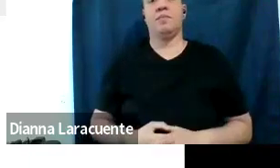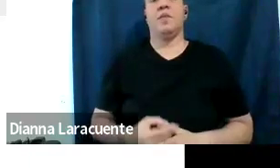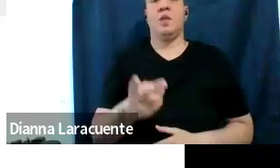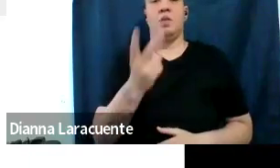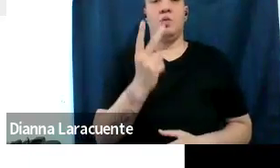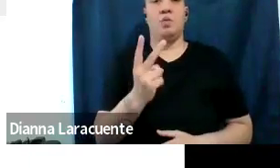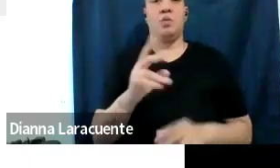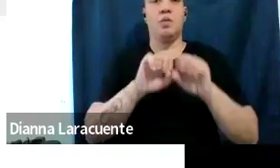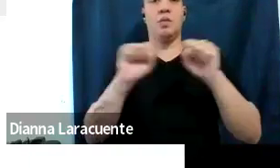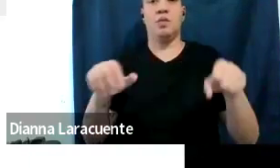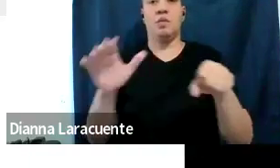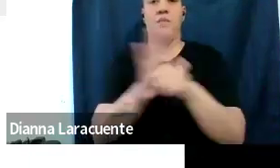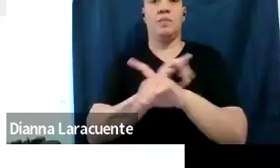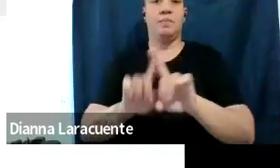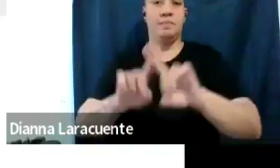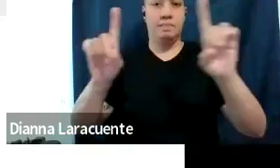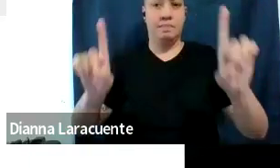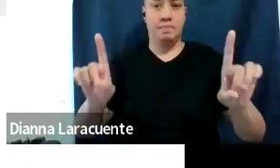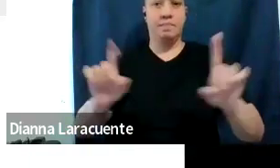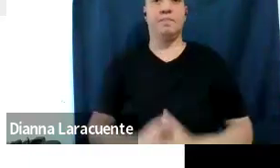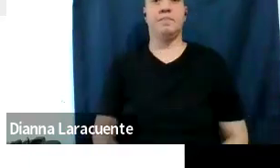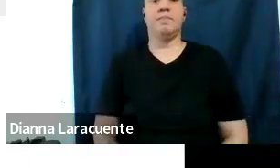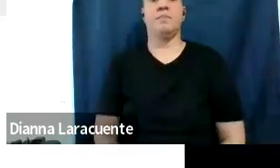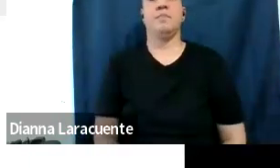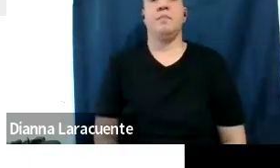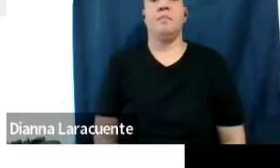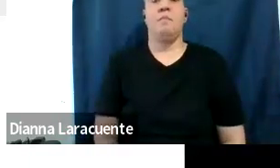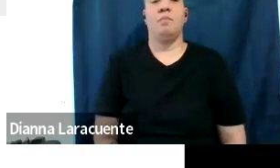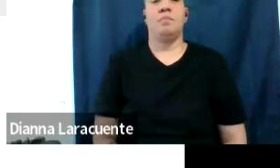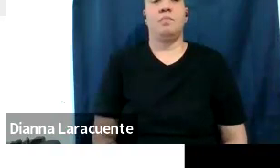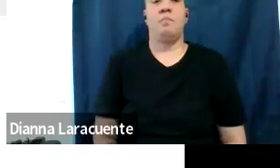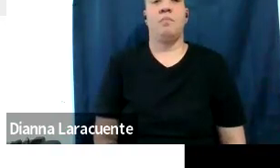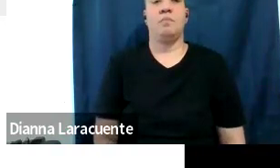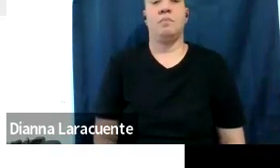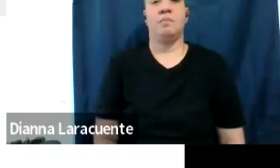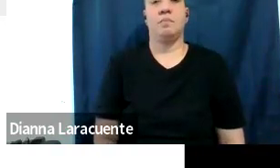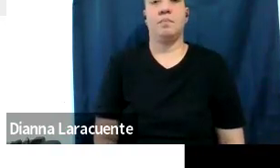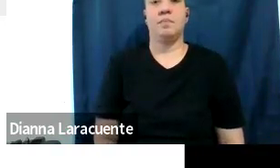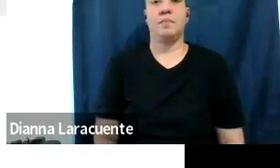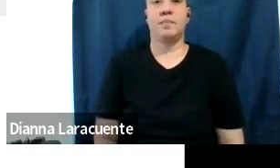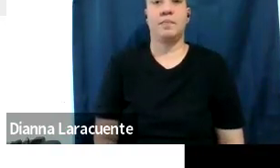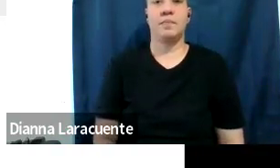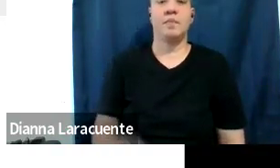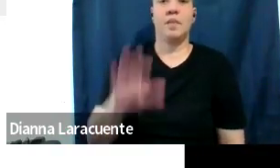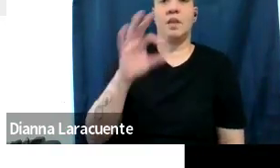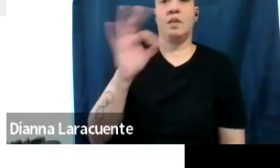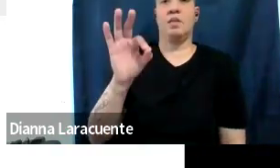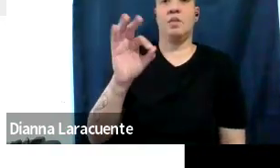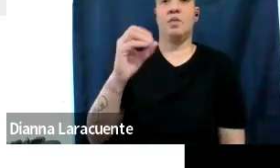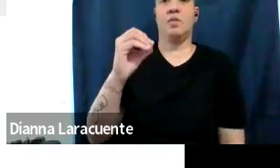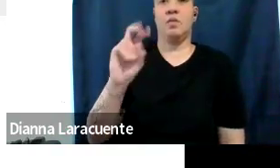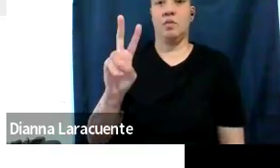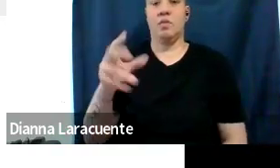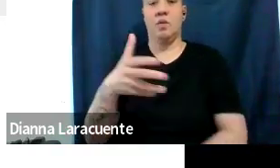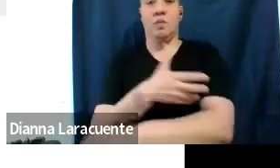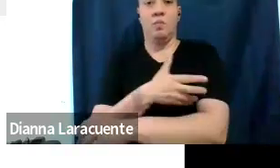sistemas completamente diferentes. Y él dice, fíjate, en el 1902 dice, el poder que oprime a